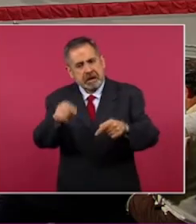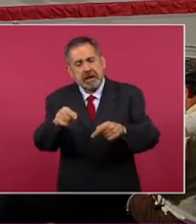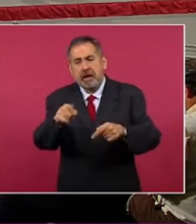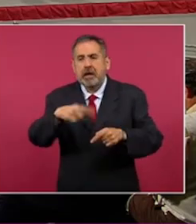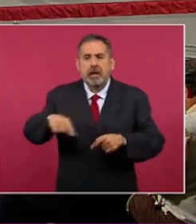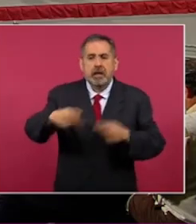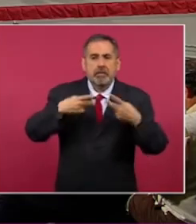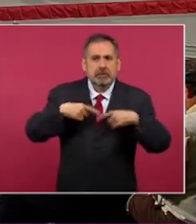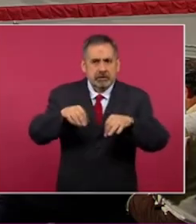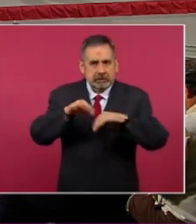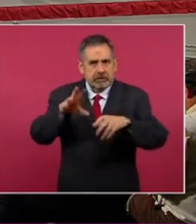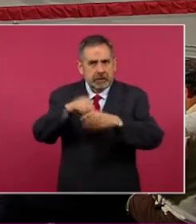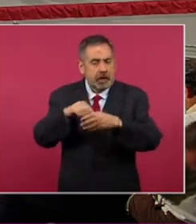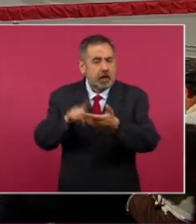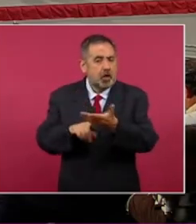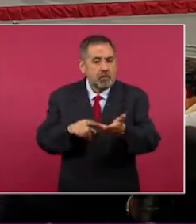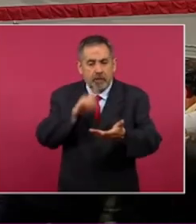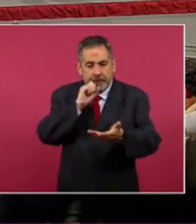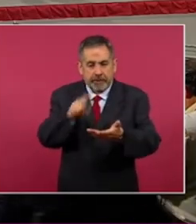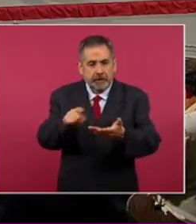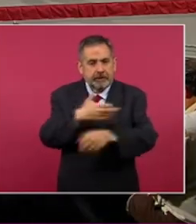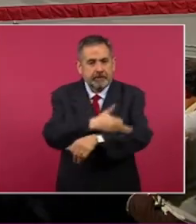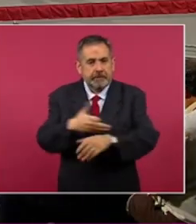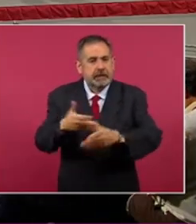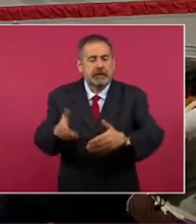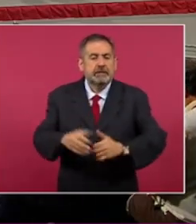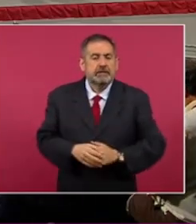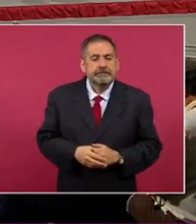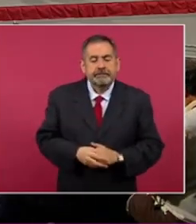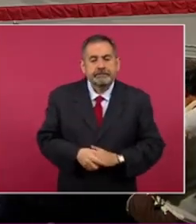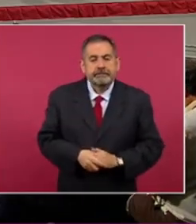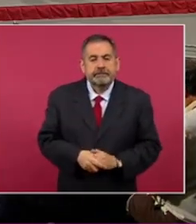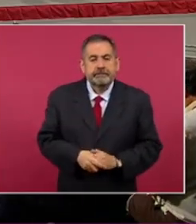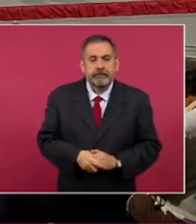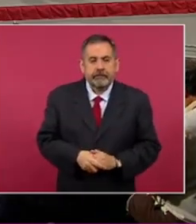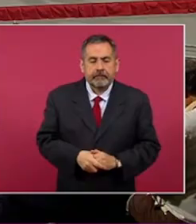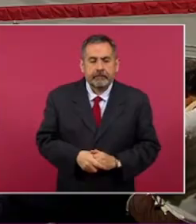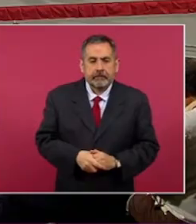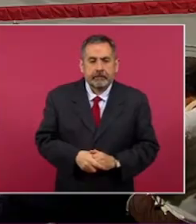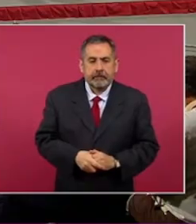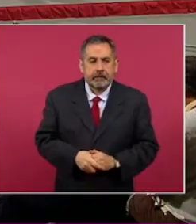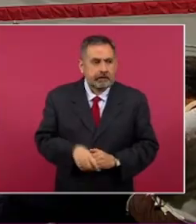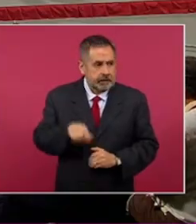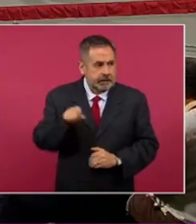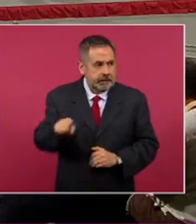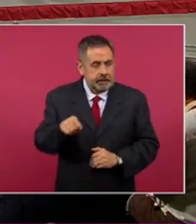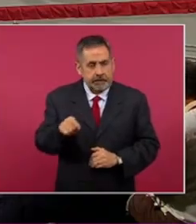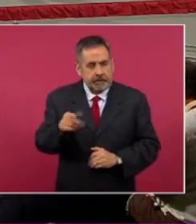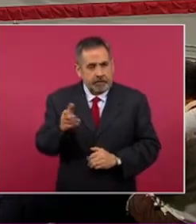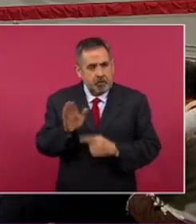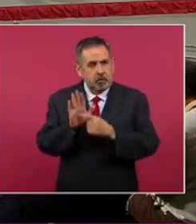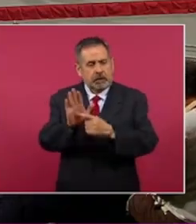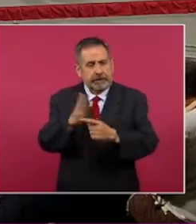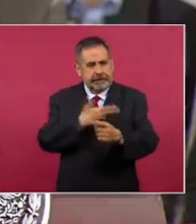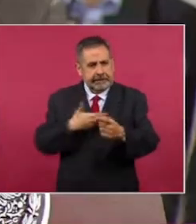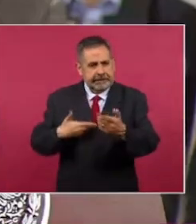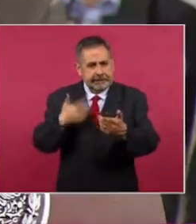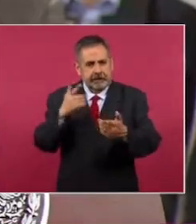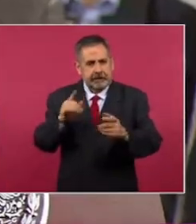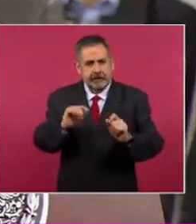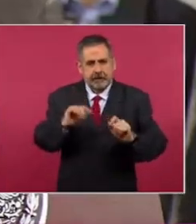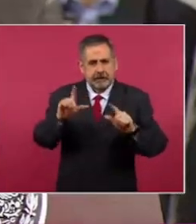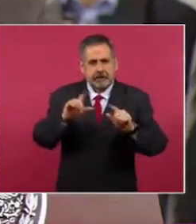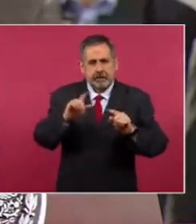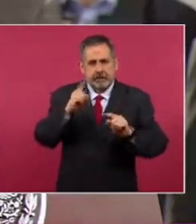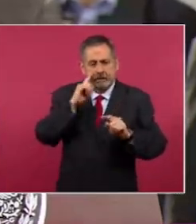los trabajadores, sino a sus familias. Adelante. Aquí, presidente, mostrarle esta gráfica que